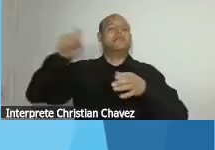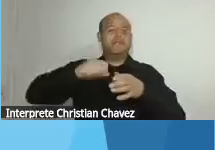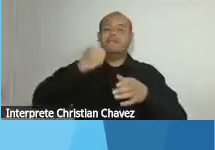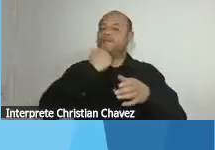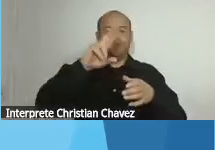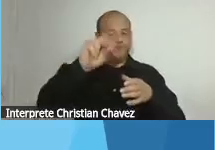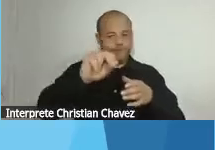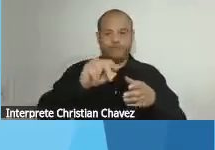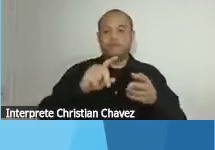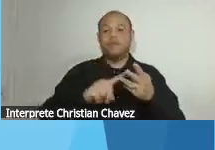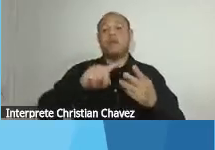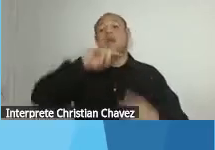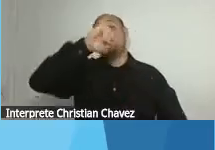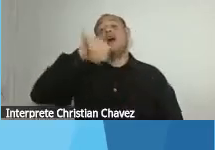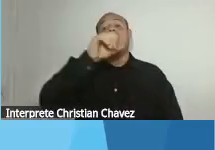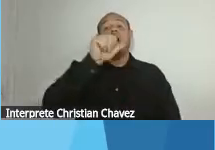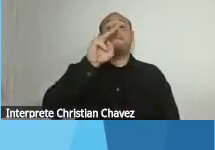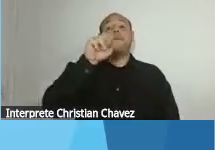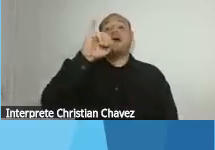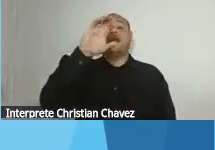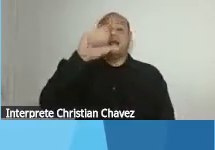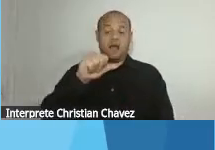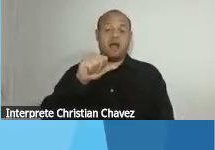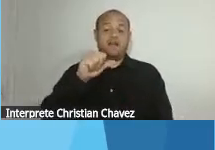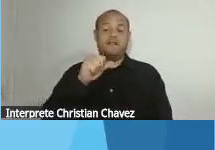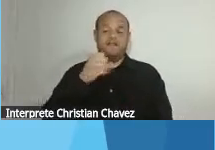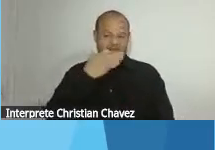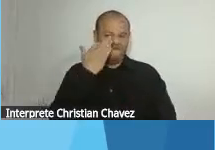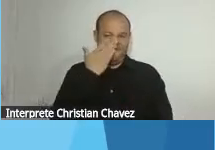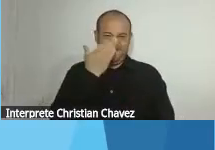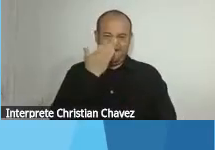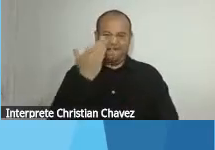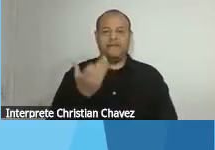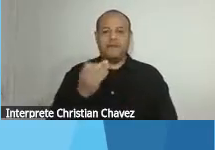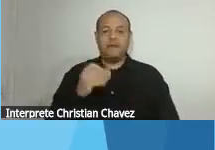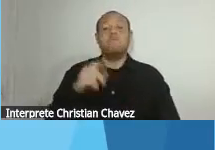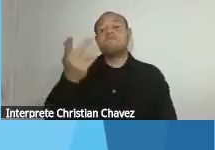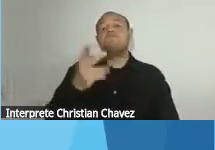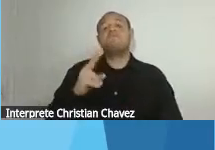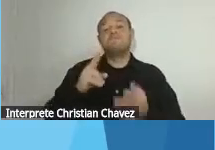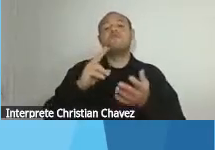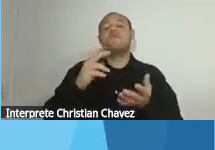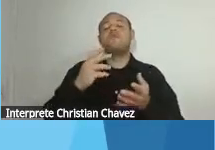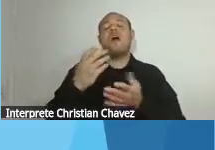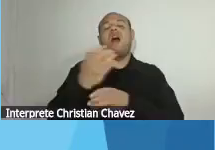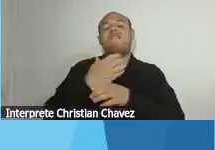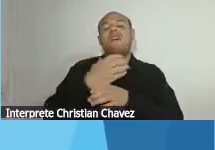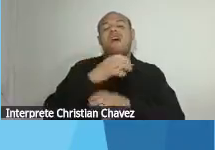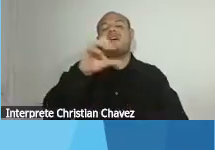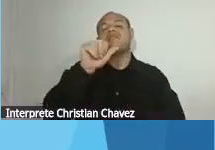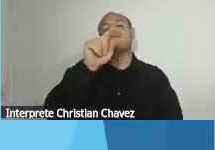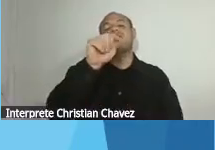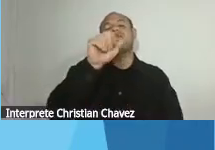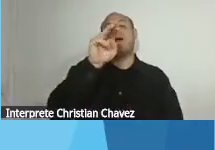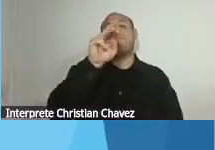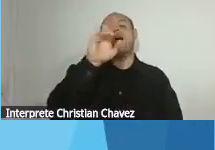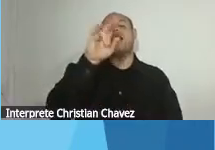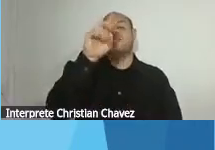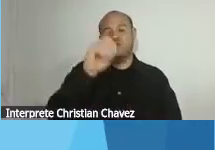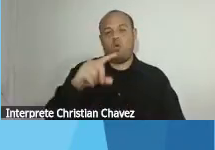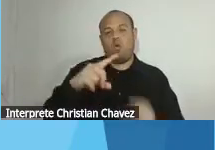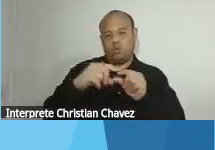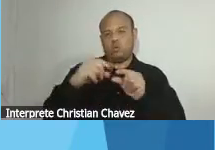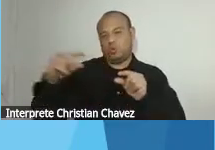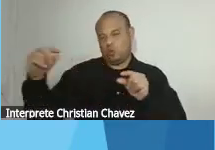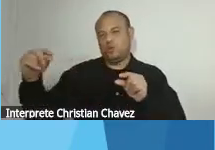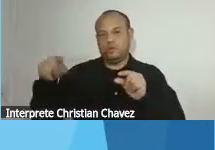de limón, ¿sí? O también podemos utilizar algún edulcorante para no estar agregando pues calorías extras.